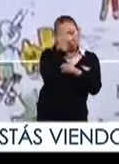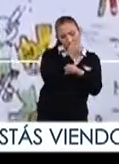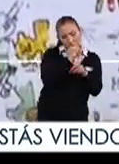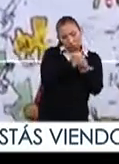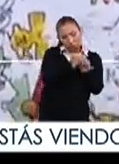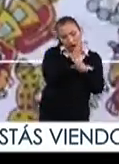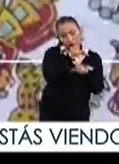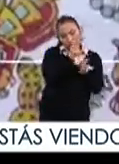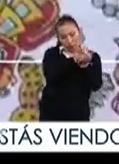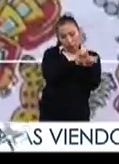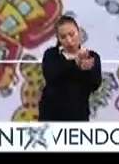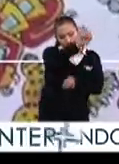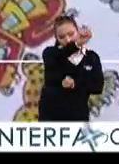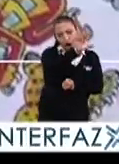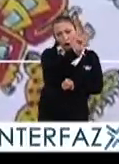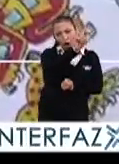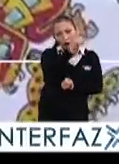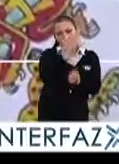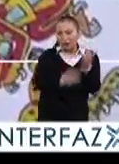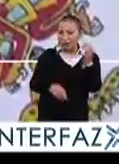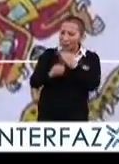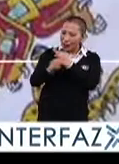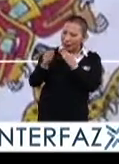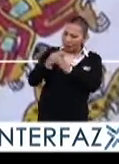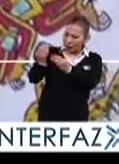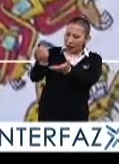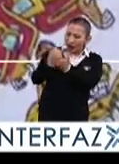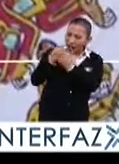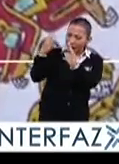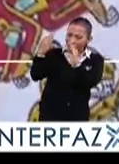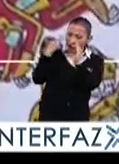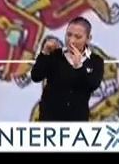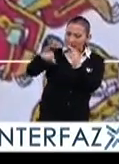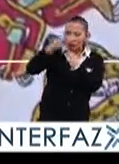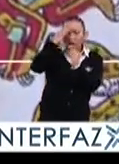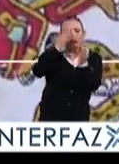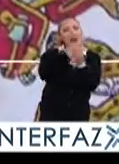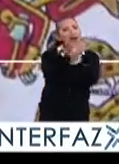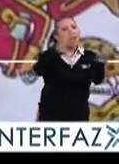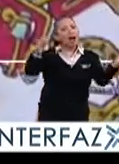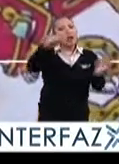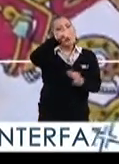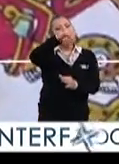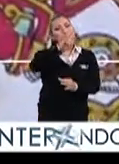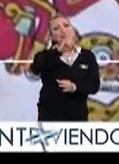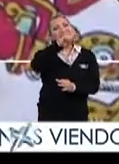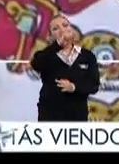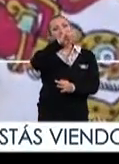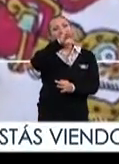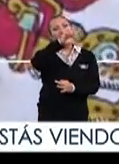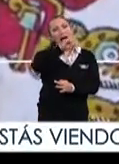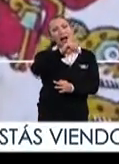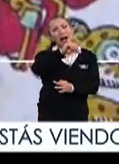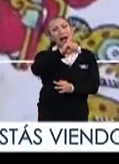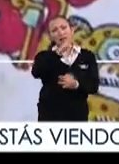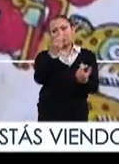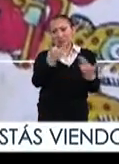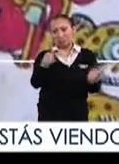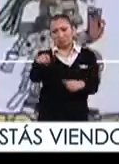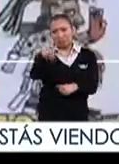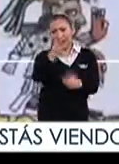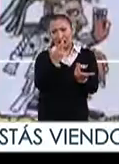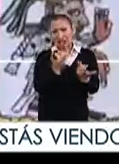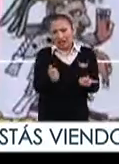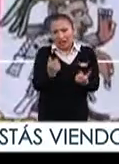cuenta que faltaba material didáctico y faltaba que esto se conociera en la Mixteca. Casi nadie,